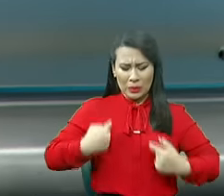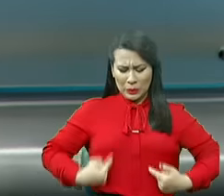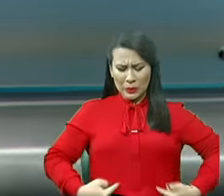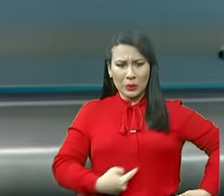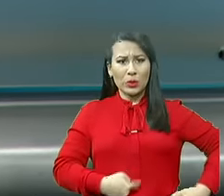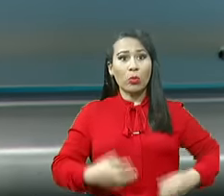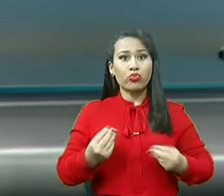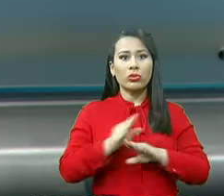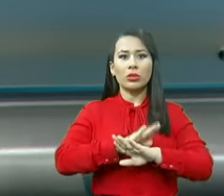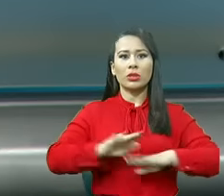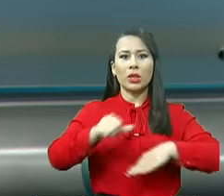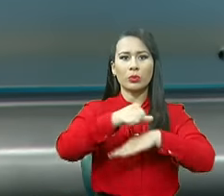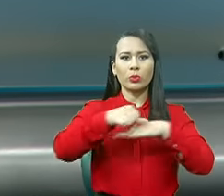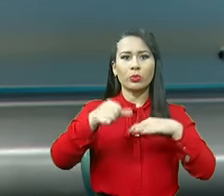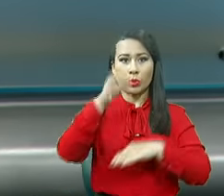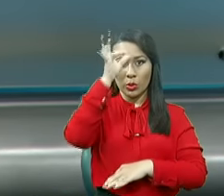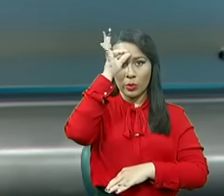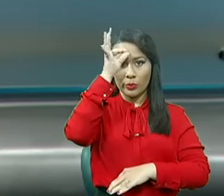fue intervenido